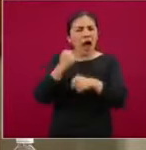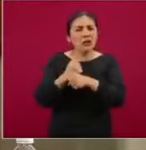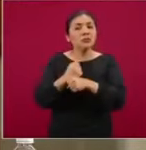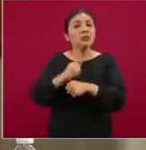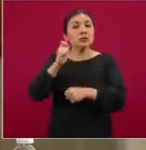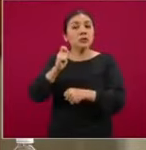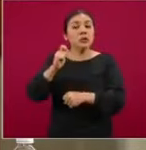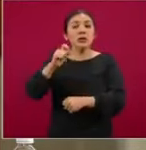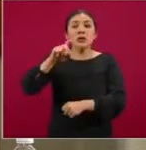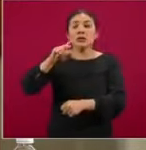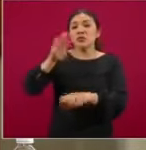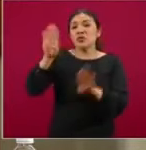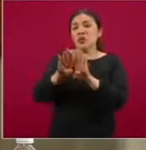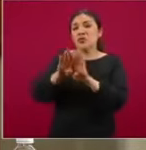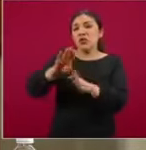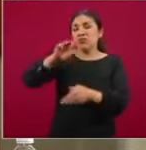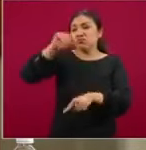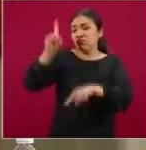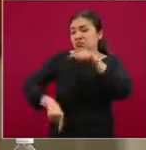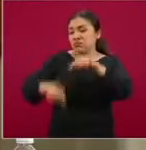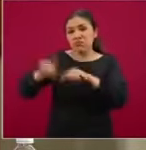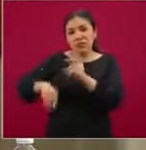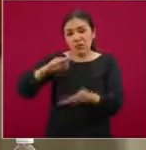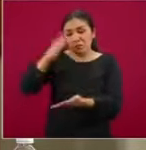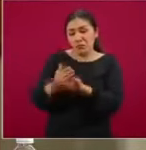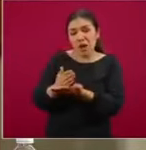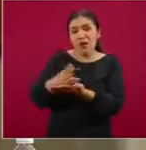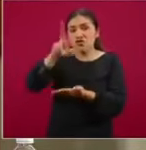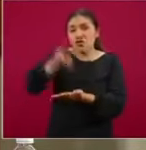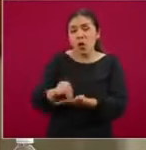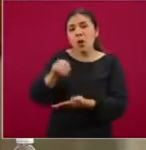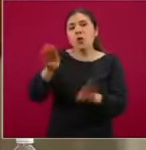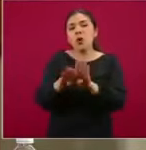del 80% de los sustentantes,